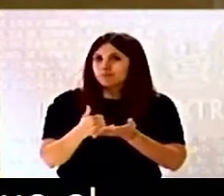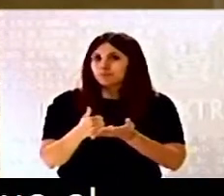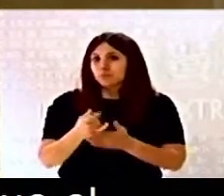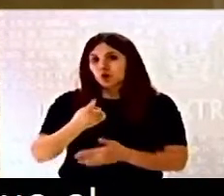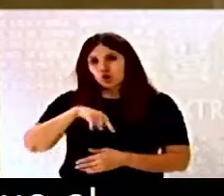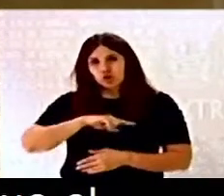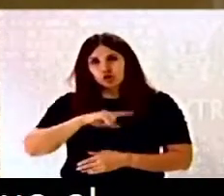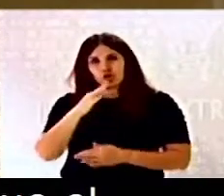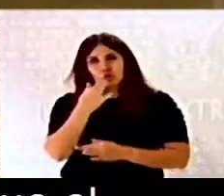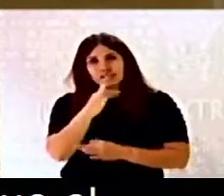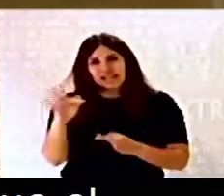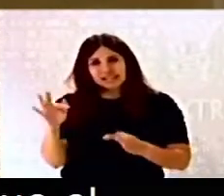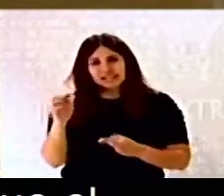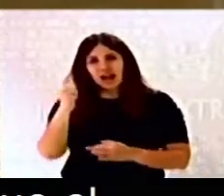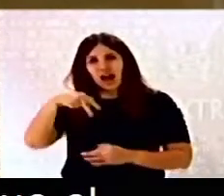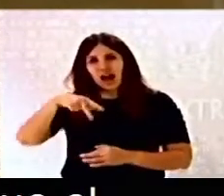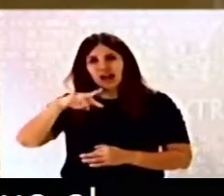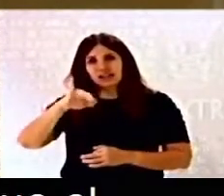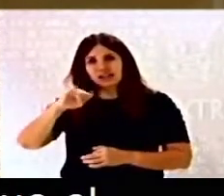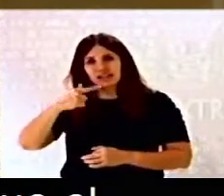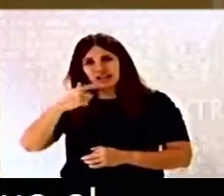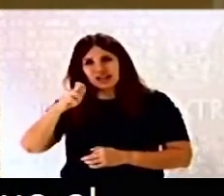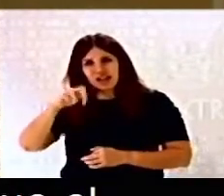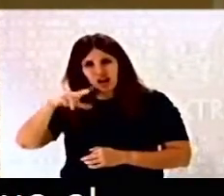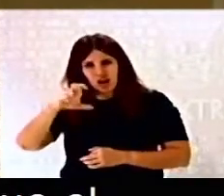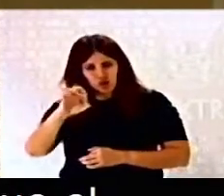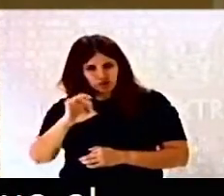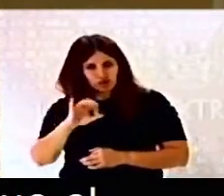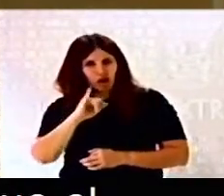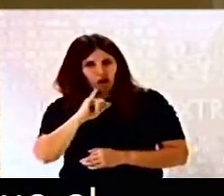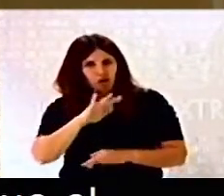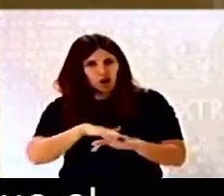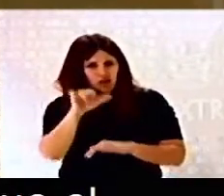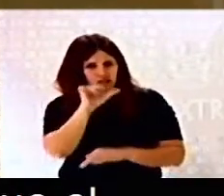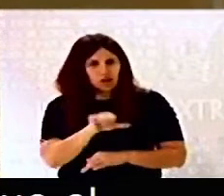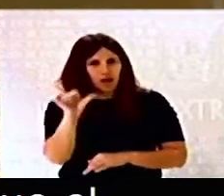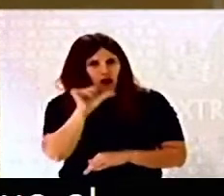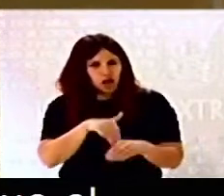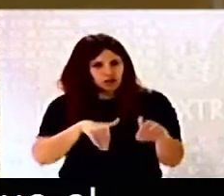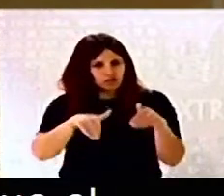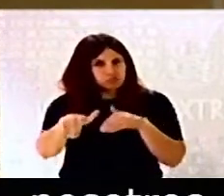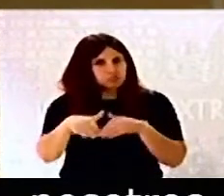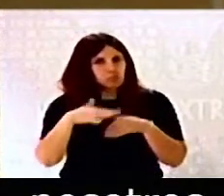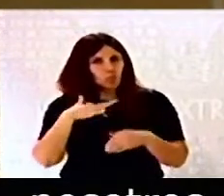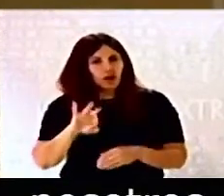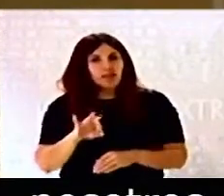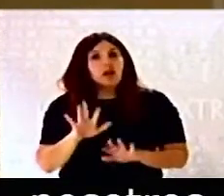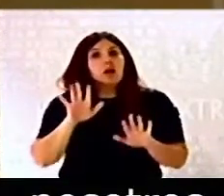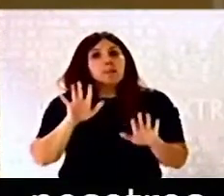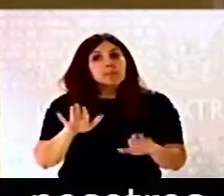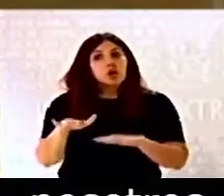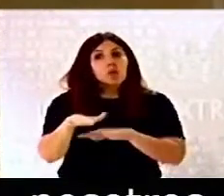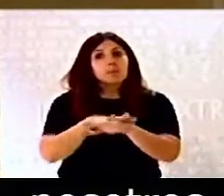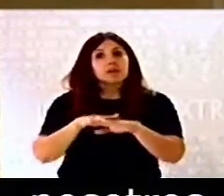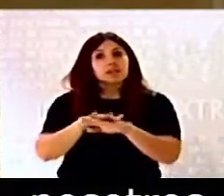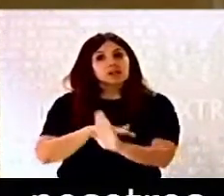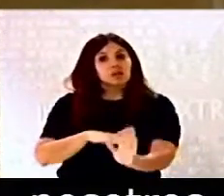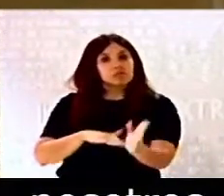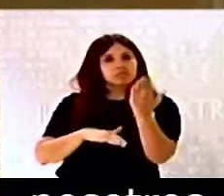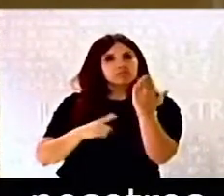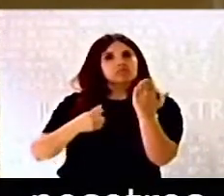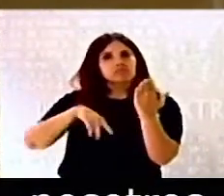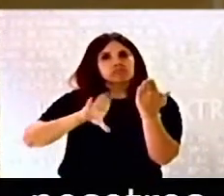test de antígenos suficientes para seguir funcionando varias semanas, pero a ese ofrecimiento del Ministerio no podemos decir que